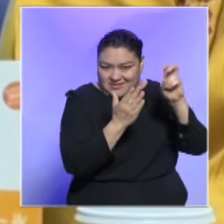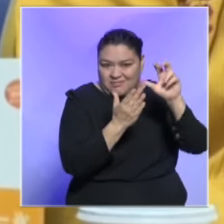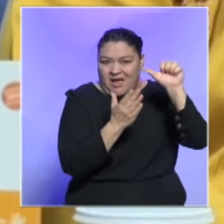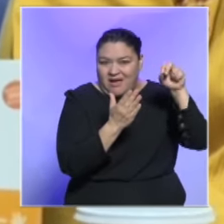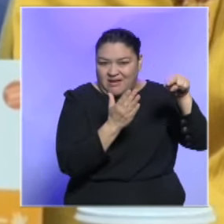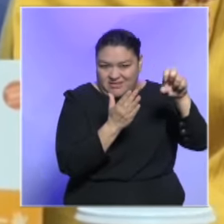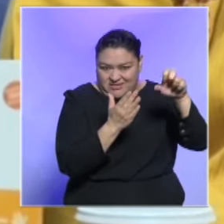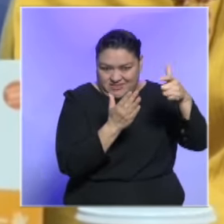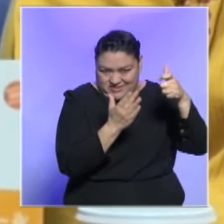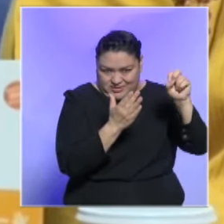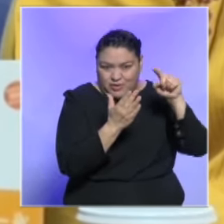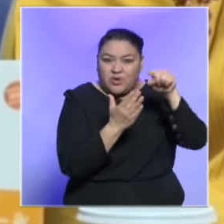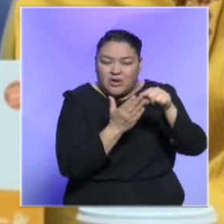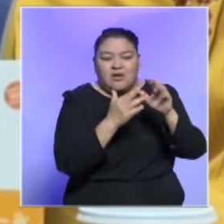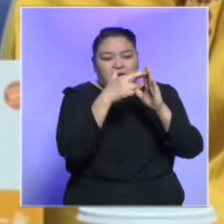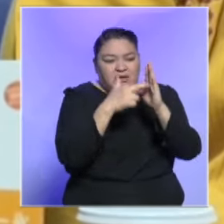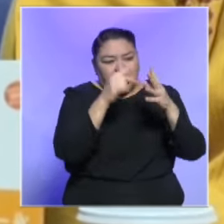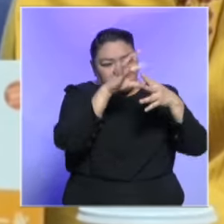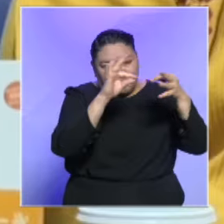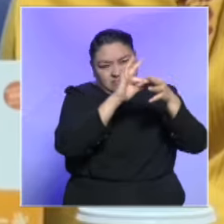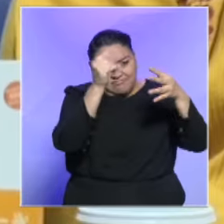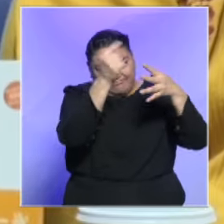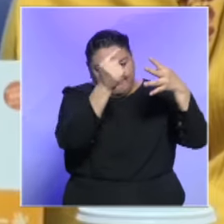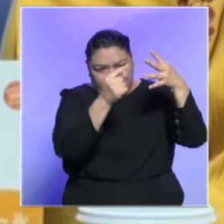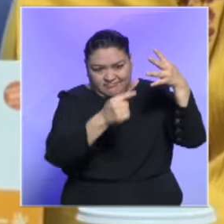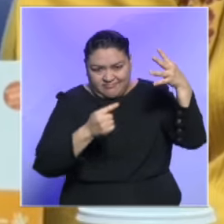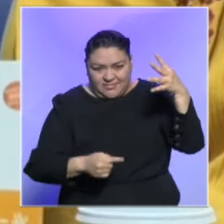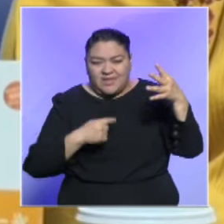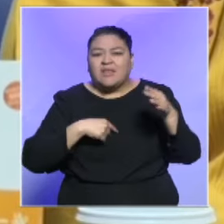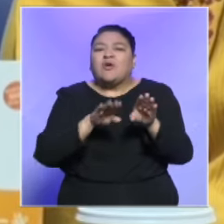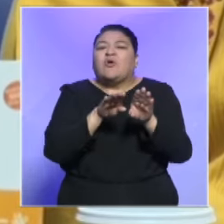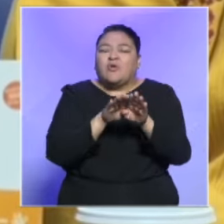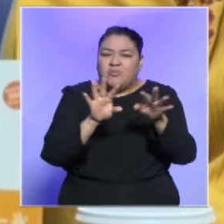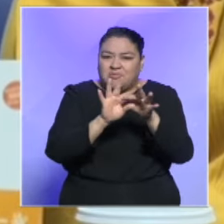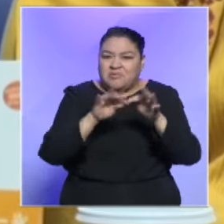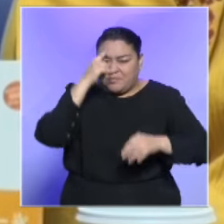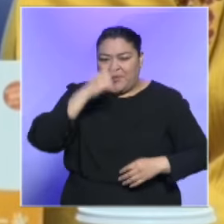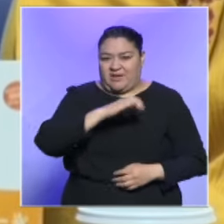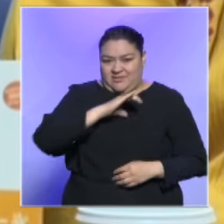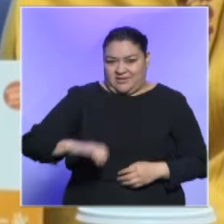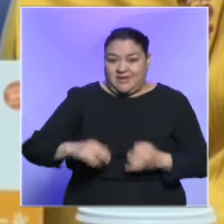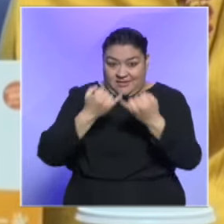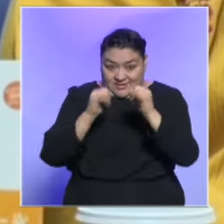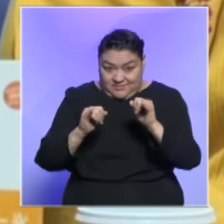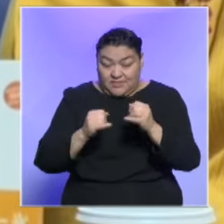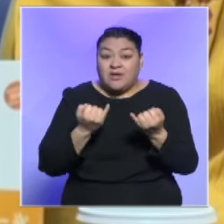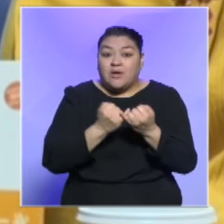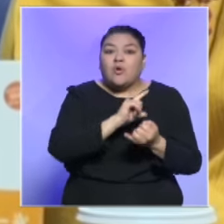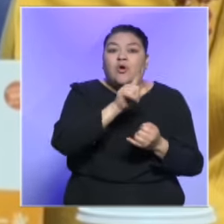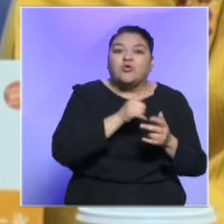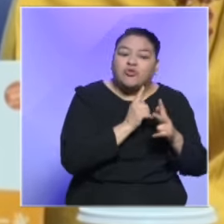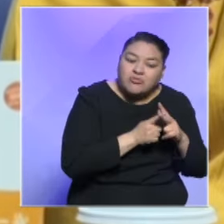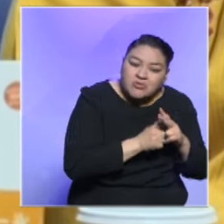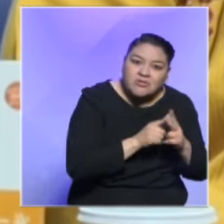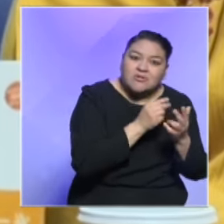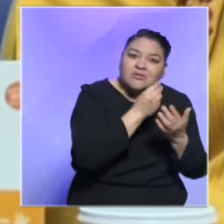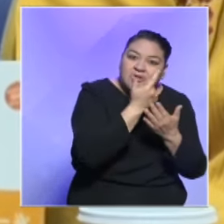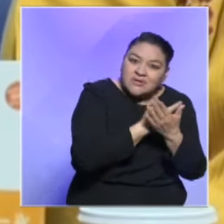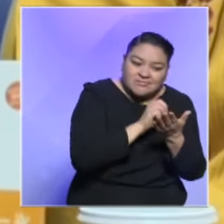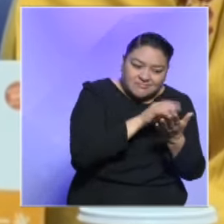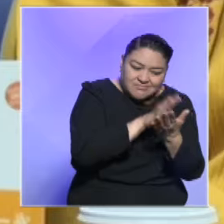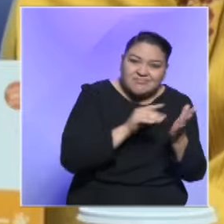cómo se encuentra regulado el sistema de candidaturas independientes, pero también los datos duros, los datos